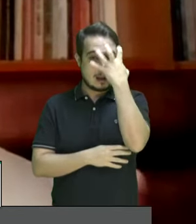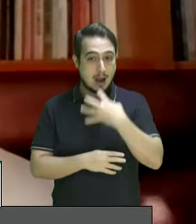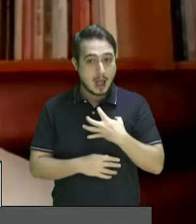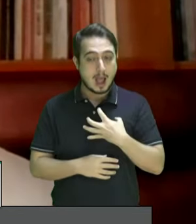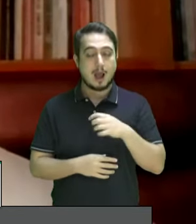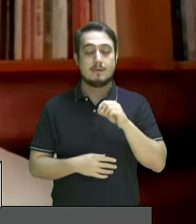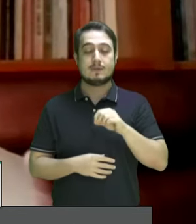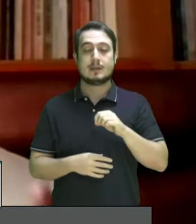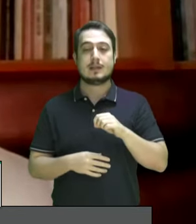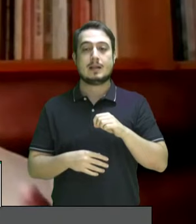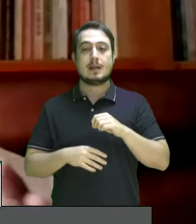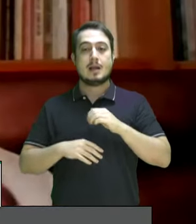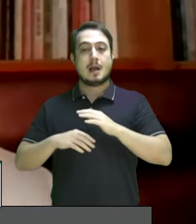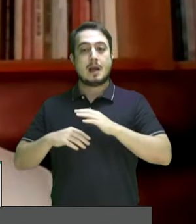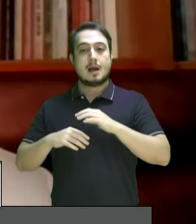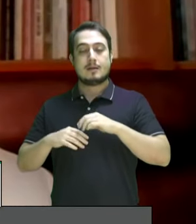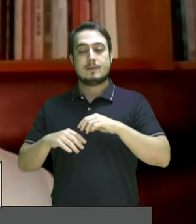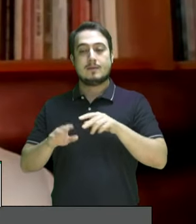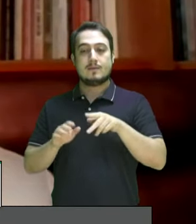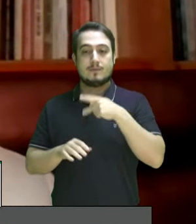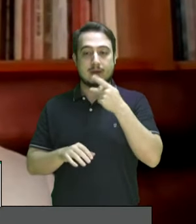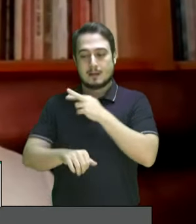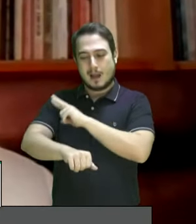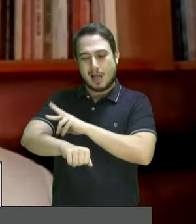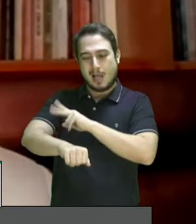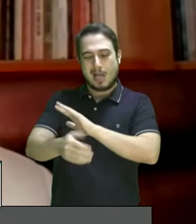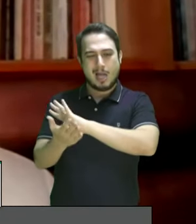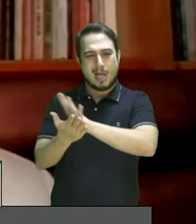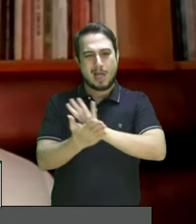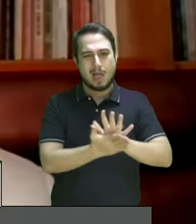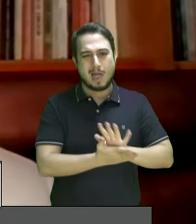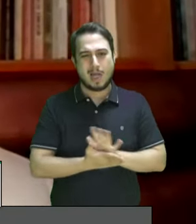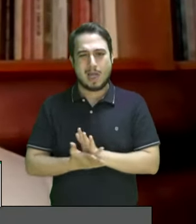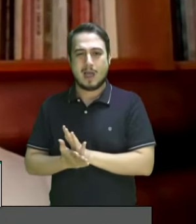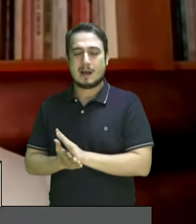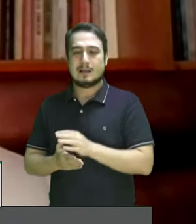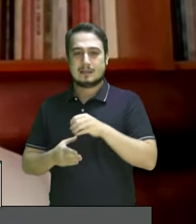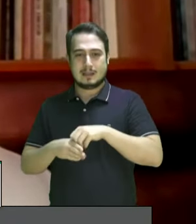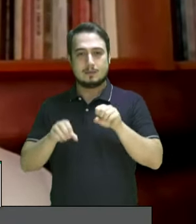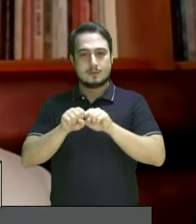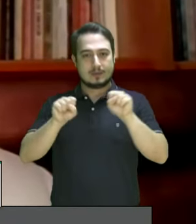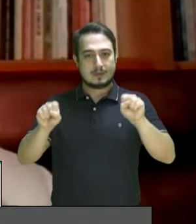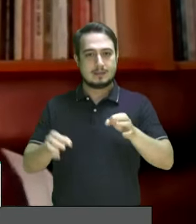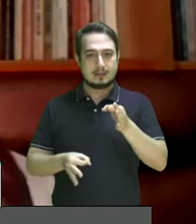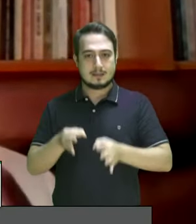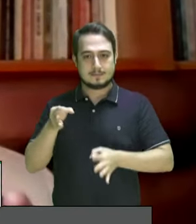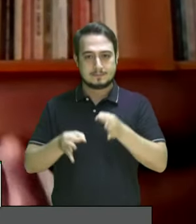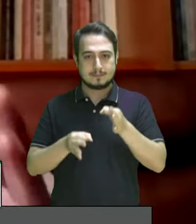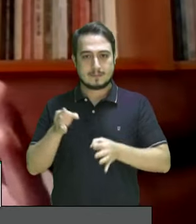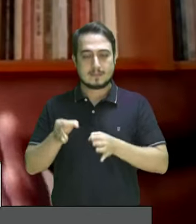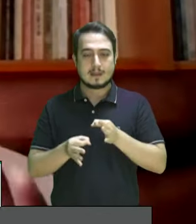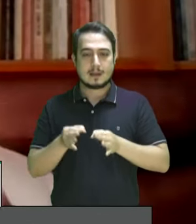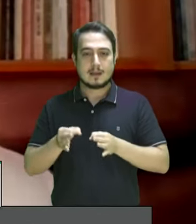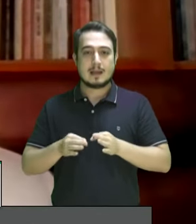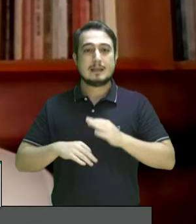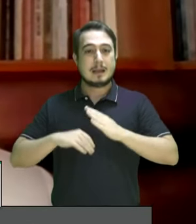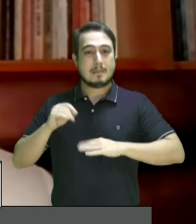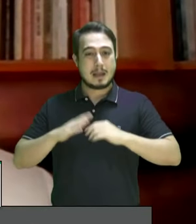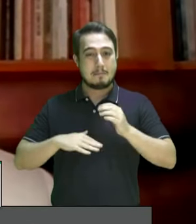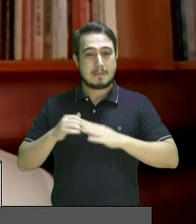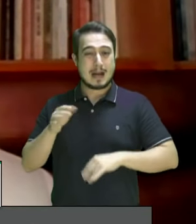a la práctica de racismo y la discriminación en el sistema judicial en la administración de justicia y las prácticas